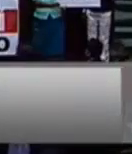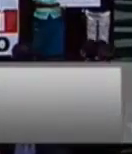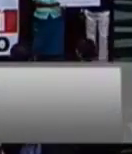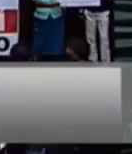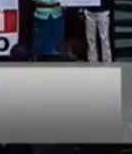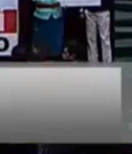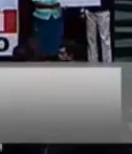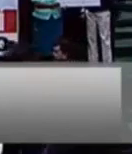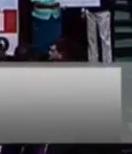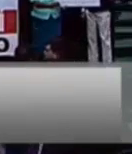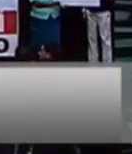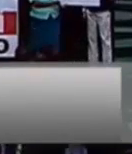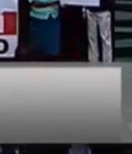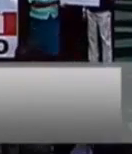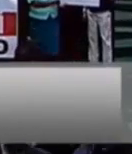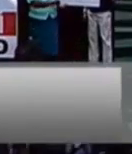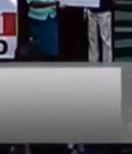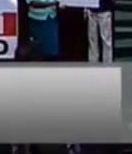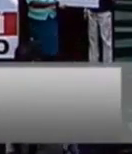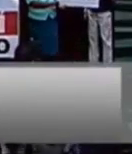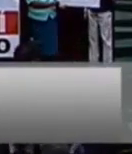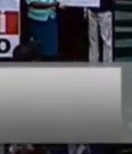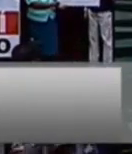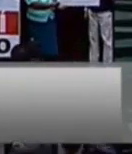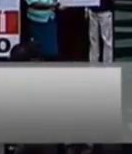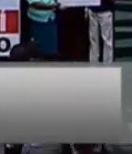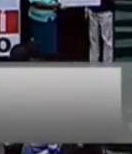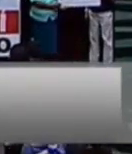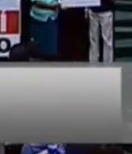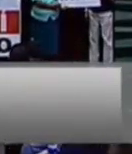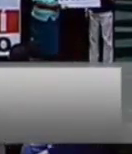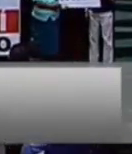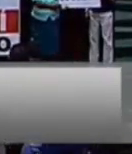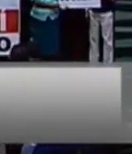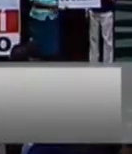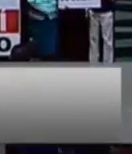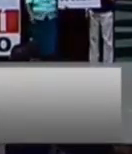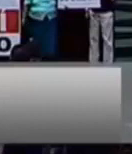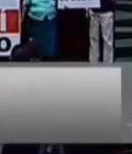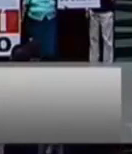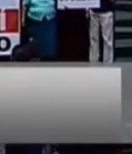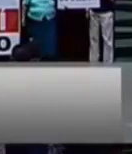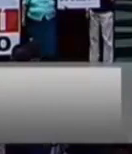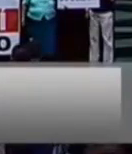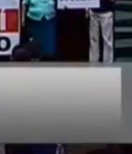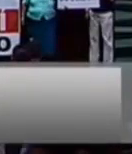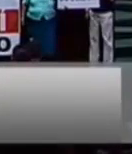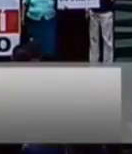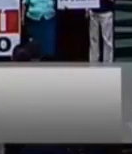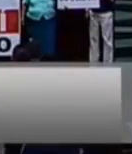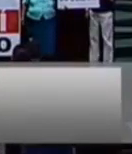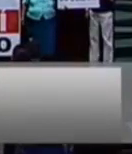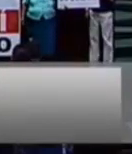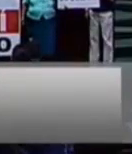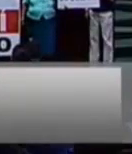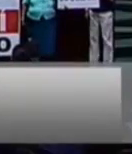Con su venia, diputada presidenta, por economía procesal parlamentaria, le hago entrega de un